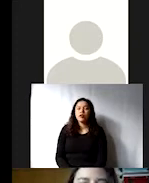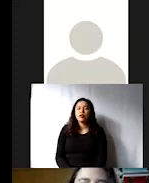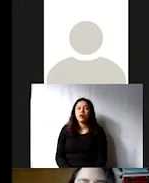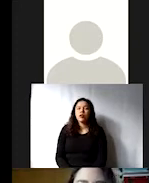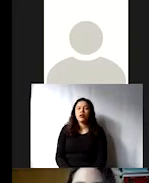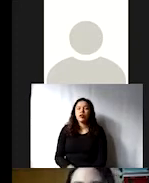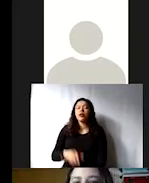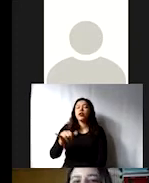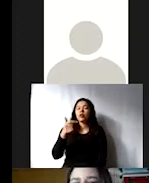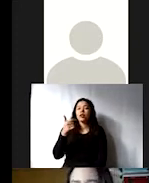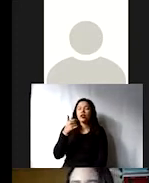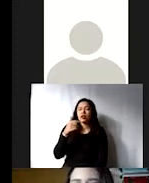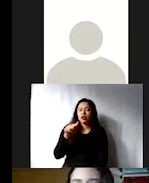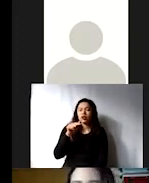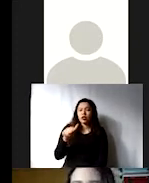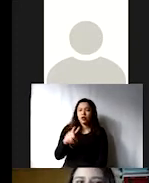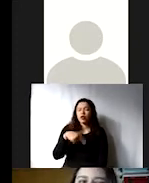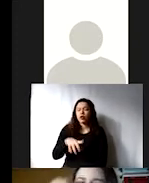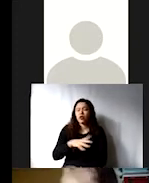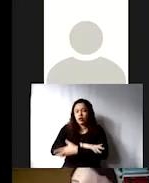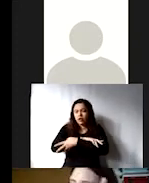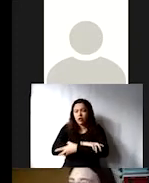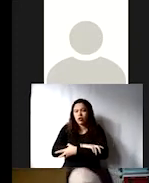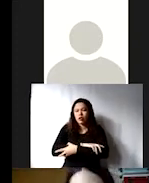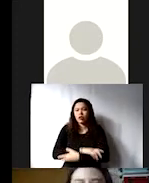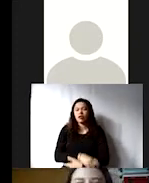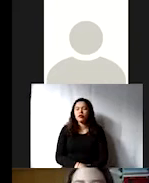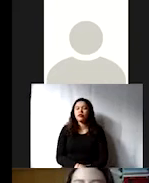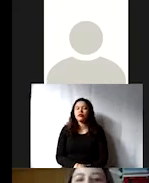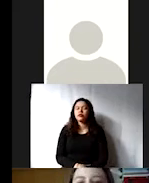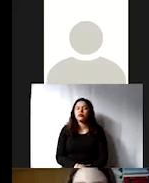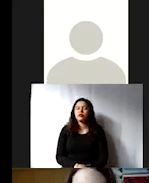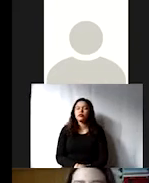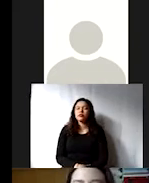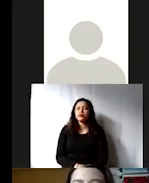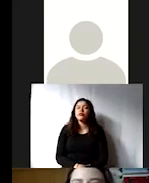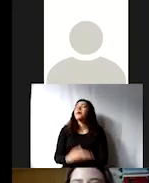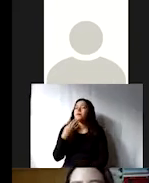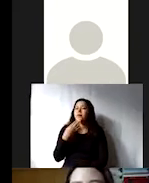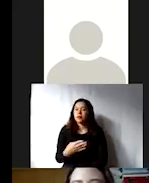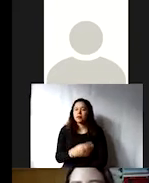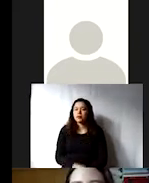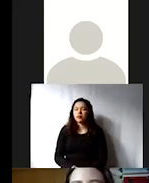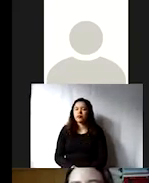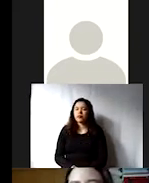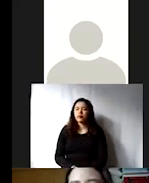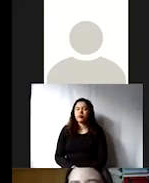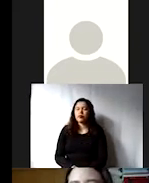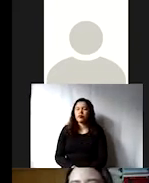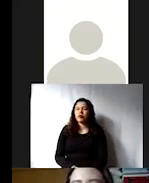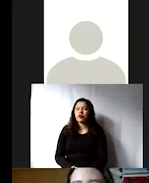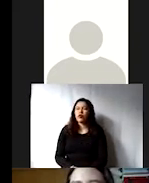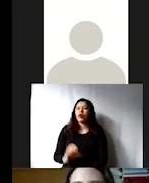Ajá, y 17 porque trabajan en alianza. Exacto, exacto. Súper. O bien también porque